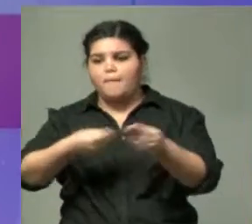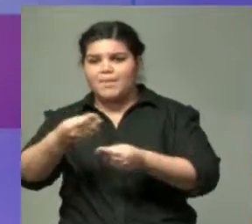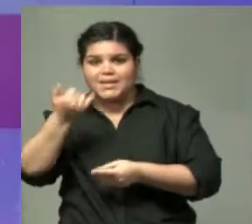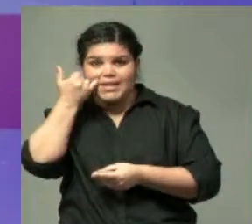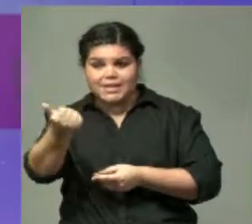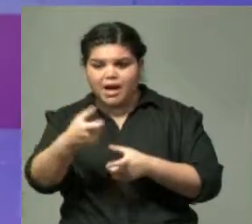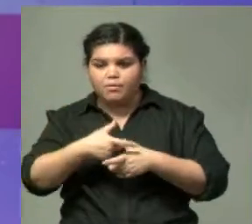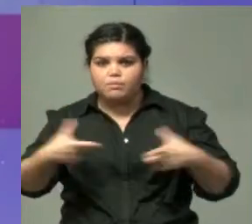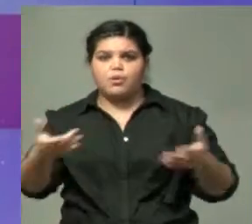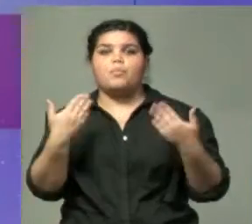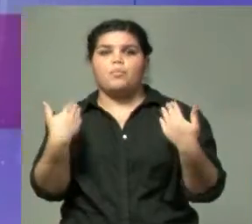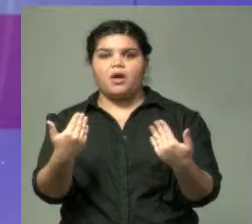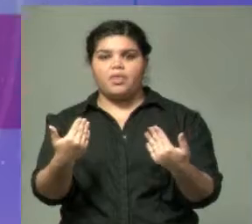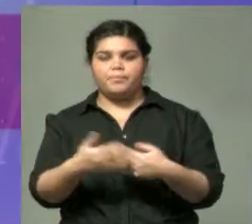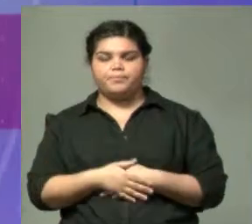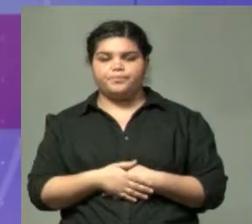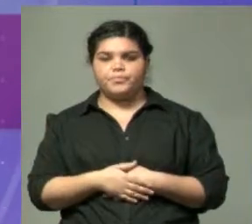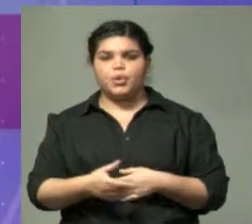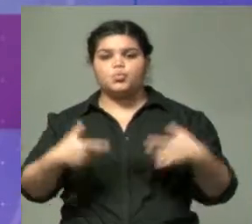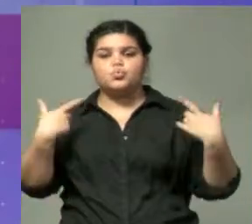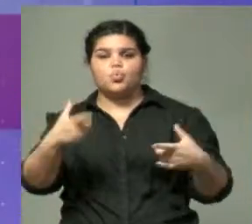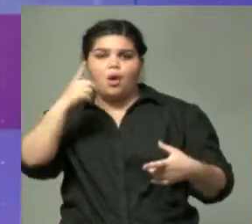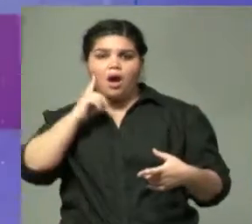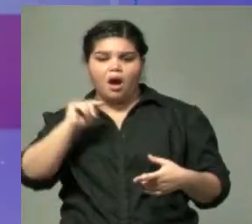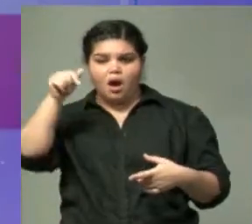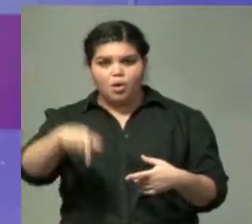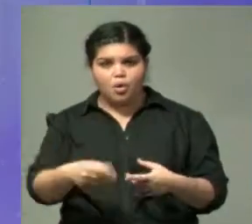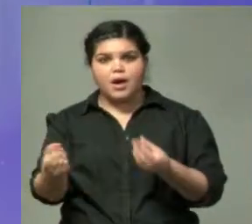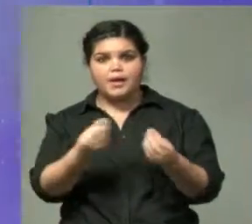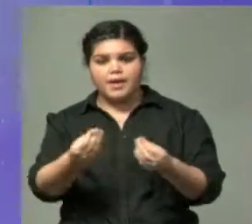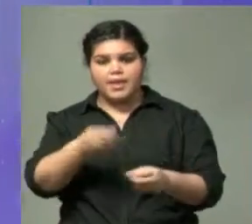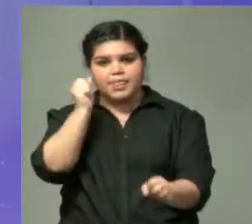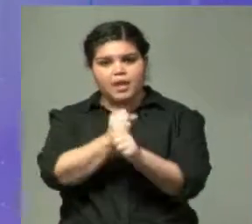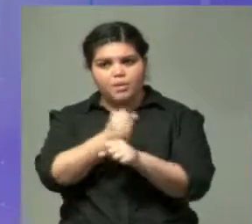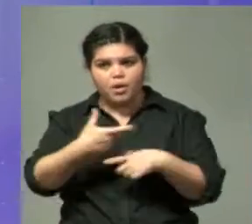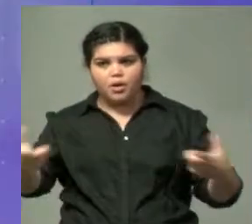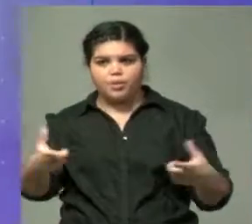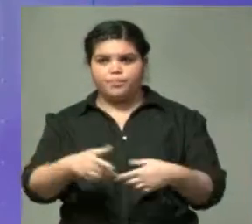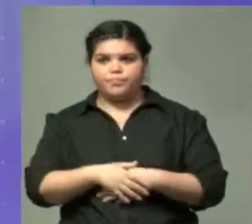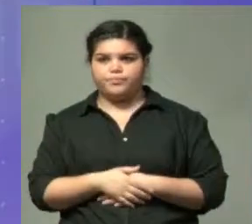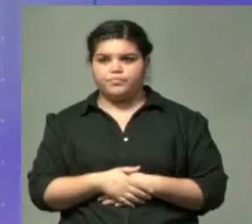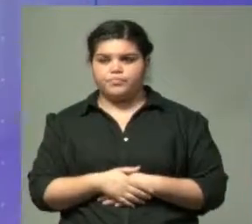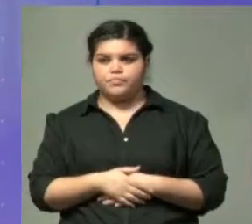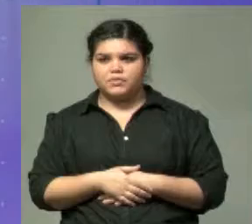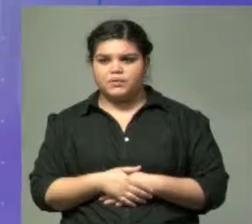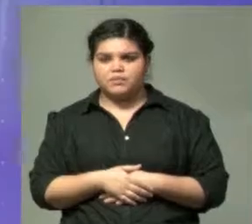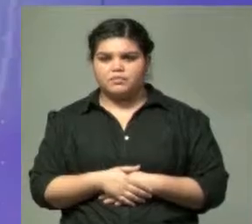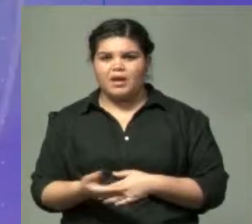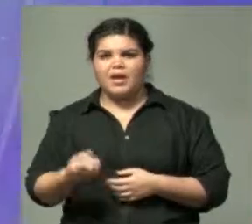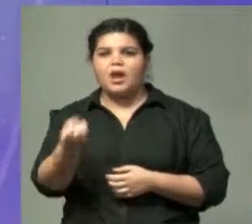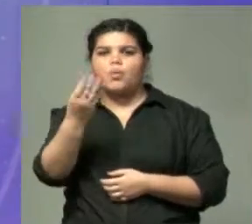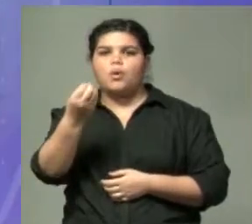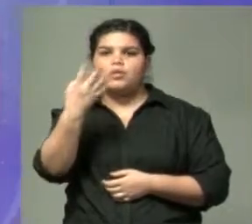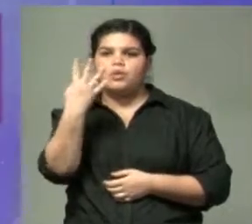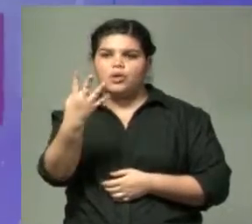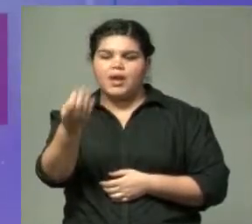Pero la realidad es que hoy, por suerte, en la Argentina está creciendo el empleo. Empleo te trae lo mejor. Levantate a las 4 de la mañana y ser